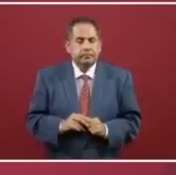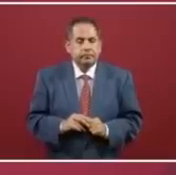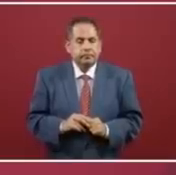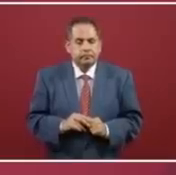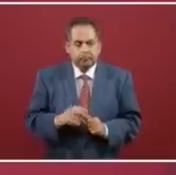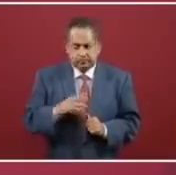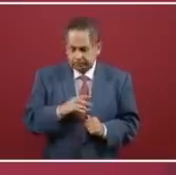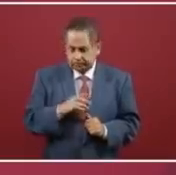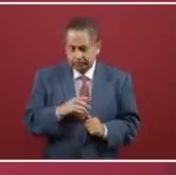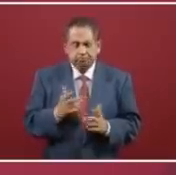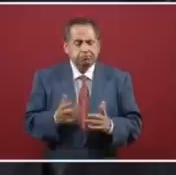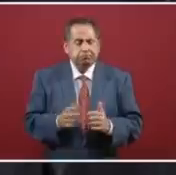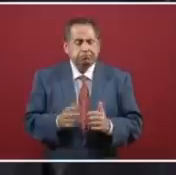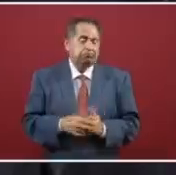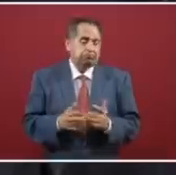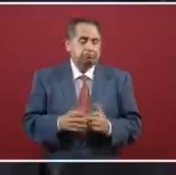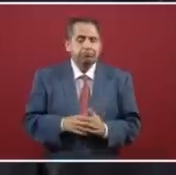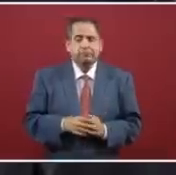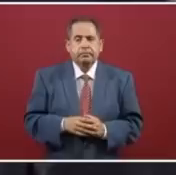ay